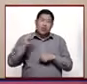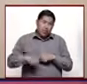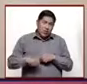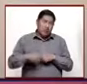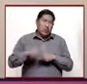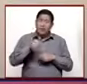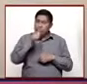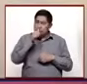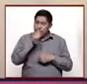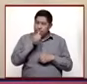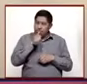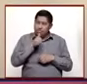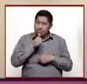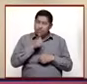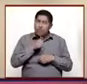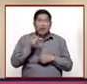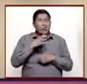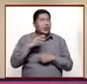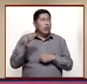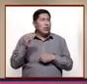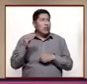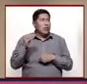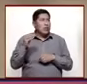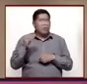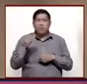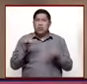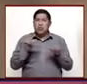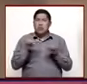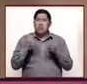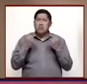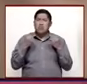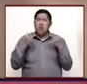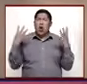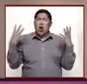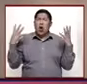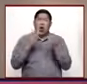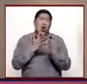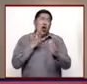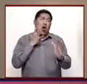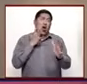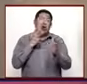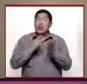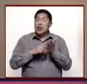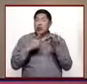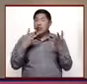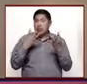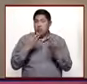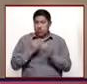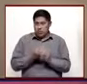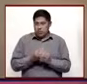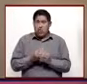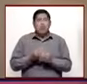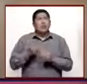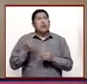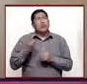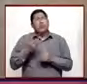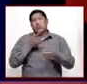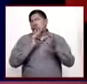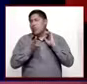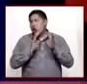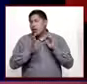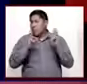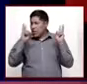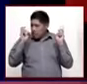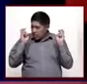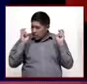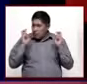que tener un poco de paciencia y por supuesto evitar también la sobredemanda para que estas filas se vayan reduciendo. Eso. Vamos a seguir hablando acerca de este